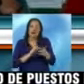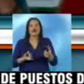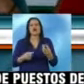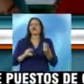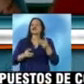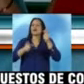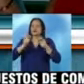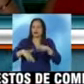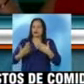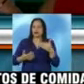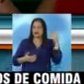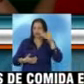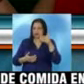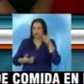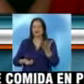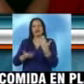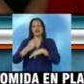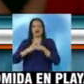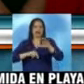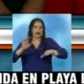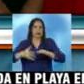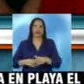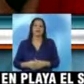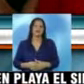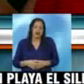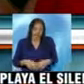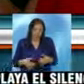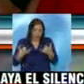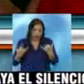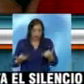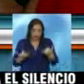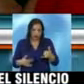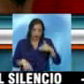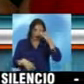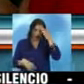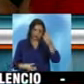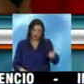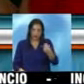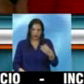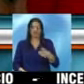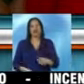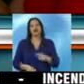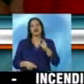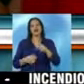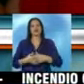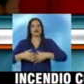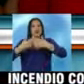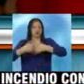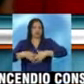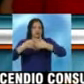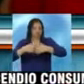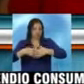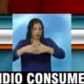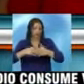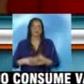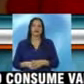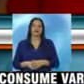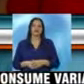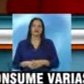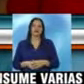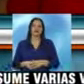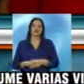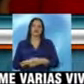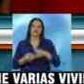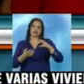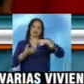playa? Bueno, vamos a ver qué nos encontramos. Ya el día de hoy tengo entendido, me han informado que una de las maquinarias que estaba demoliendo las losas y los hilos, se